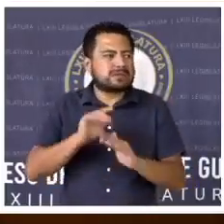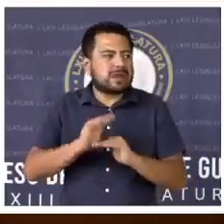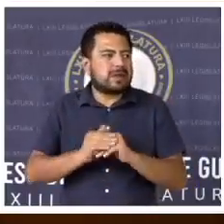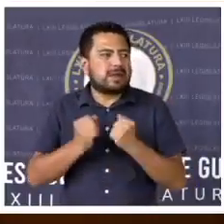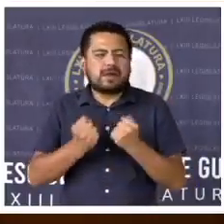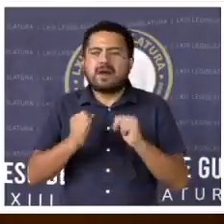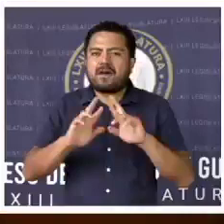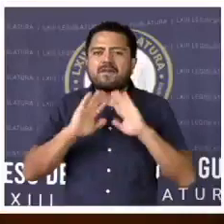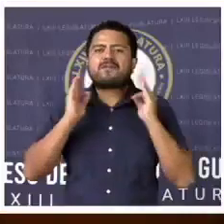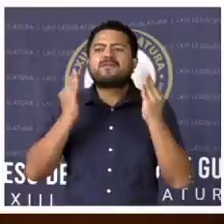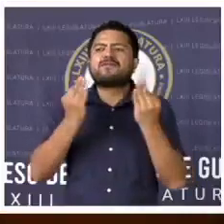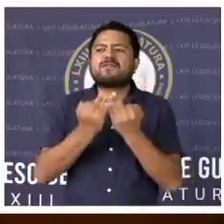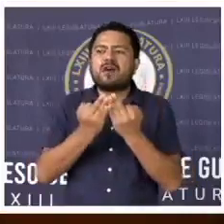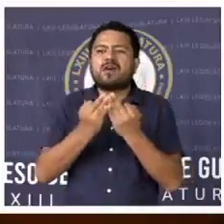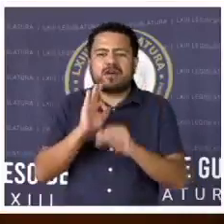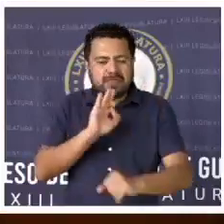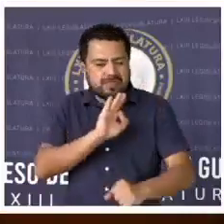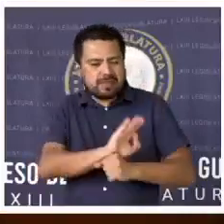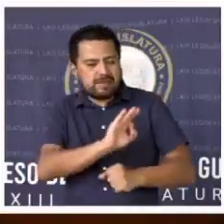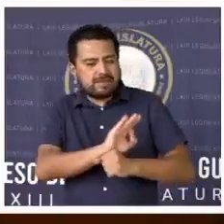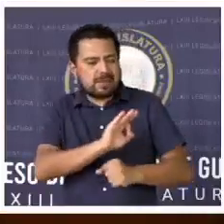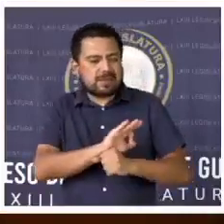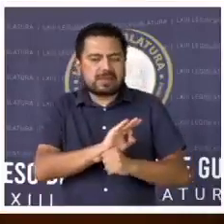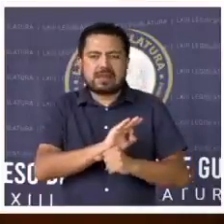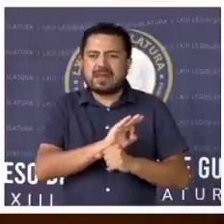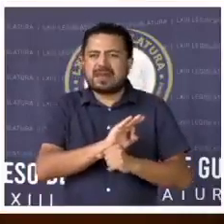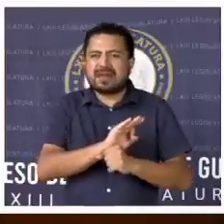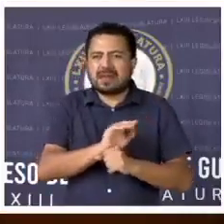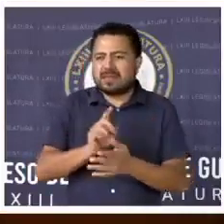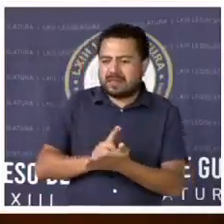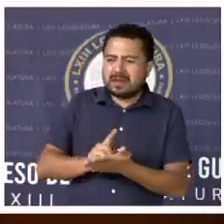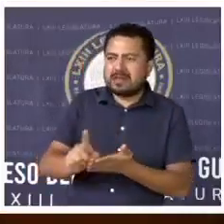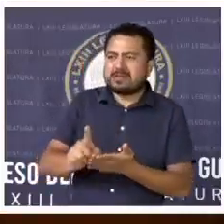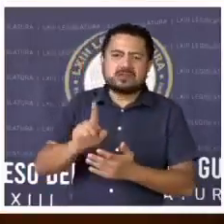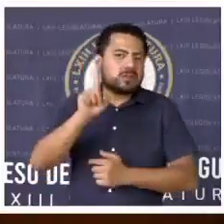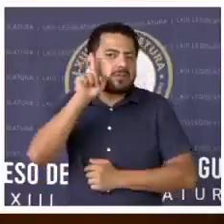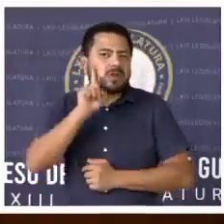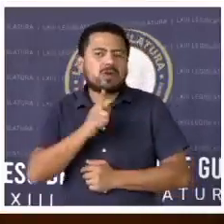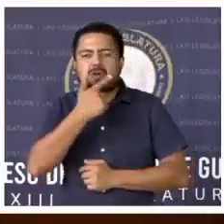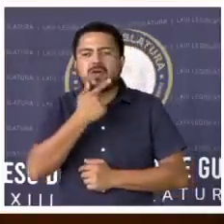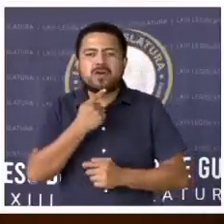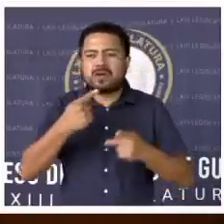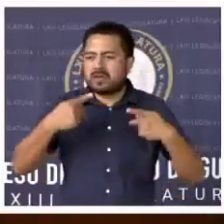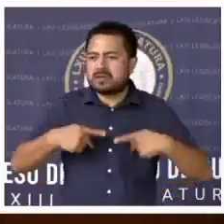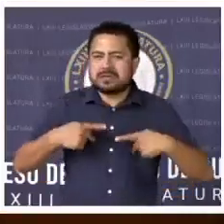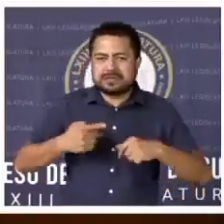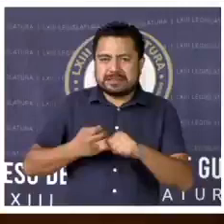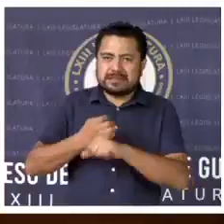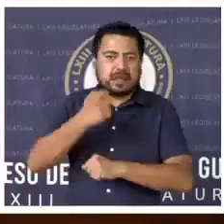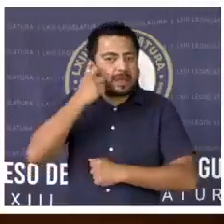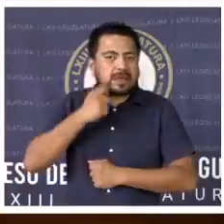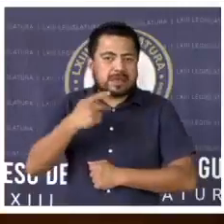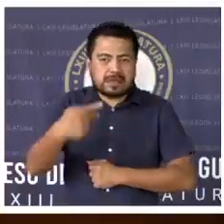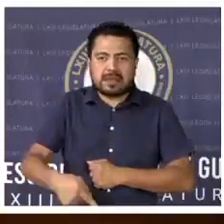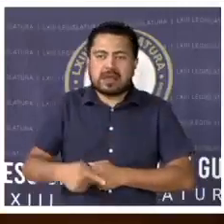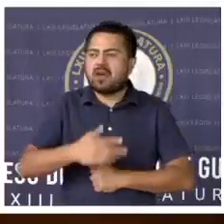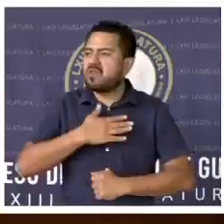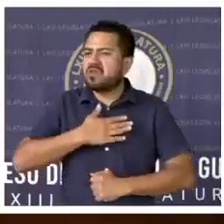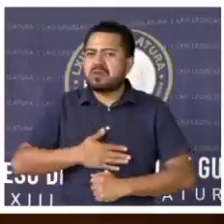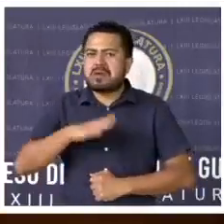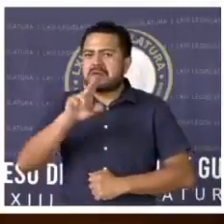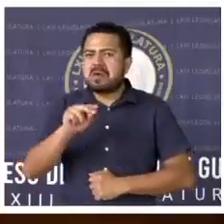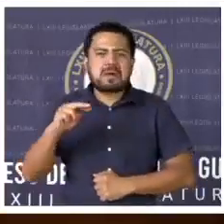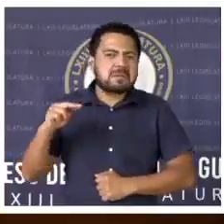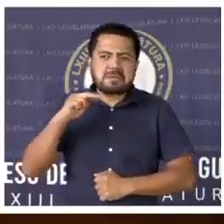de las formas de defender y proteger los derechos de las mujeres y hombres de Guerrero donde la justicia no es